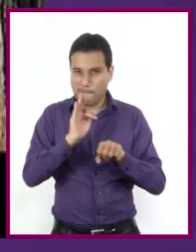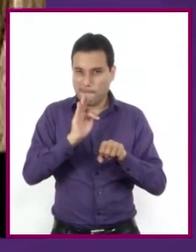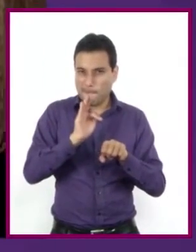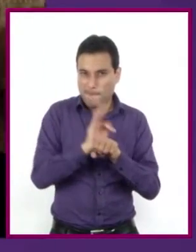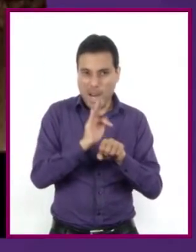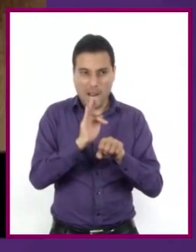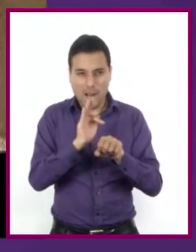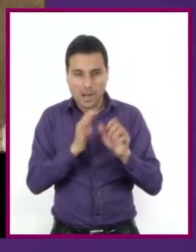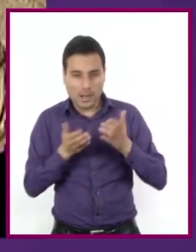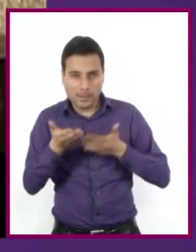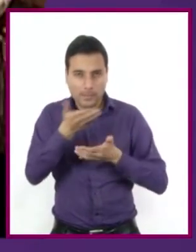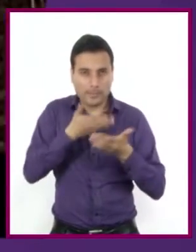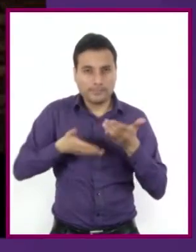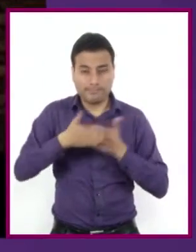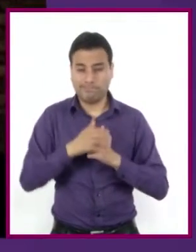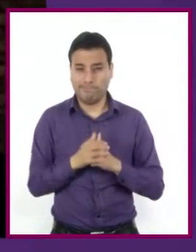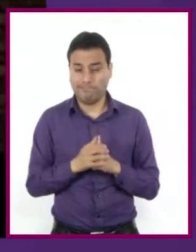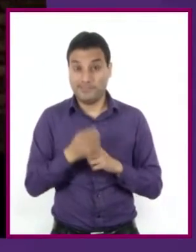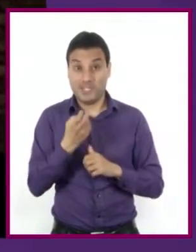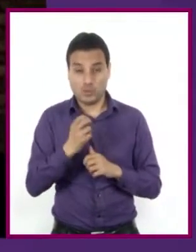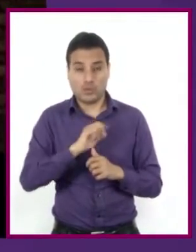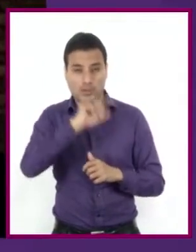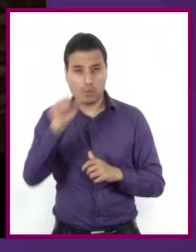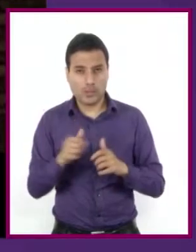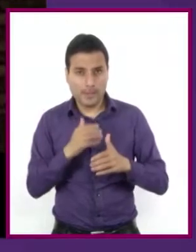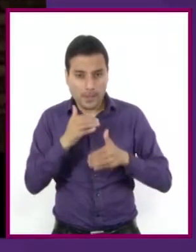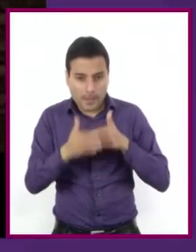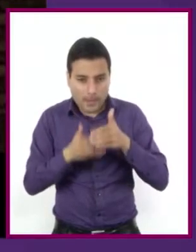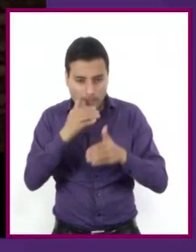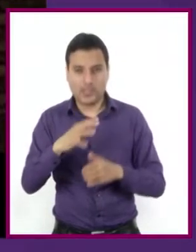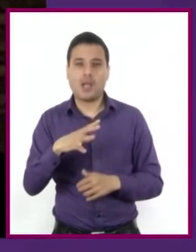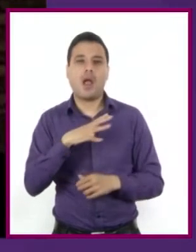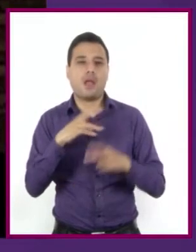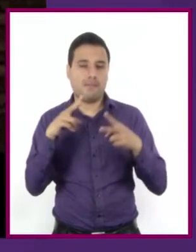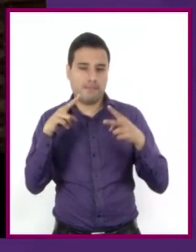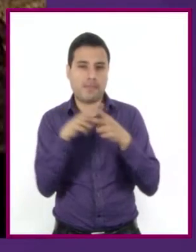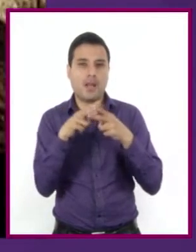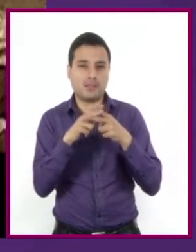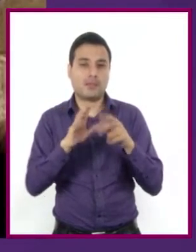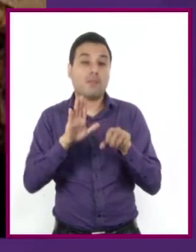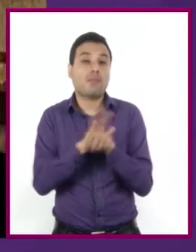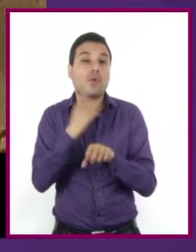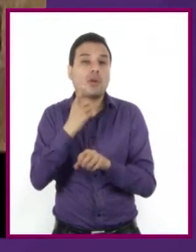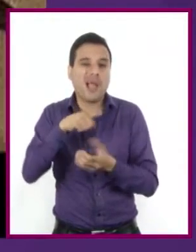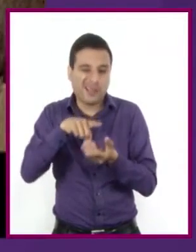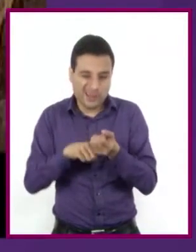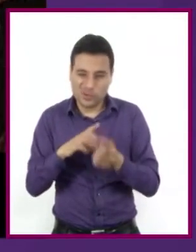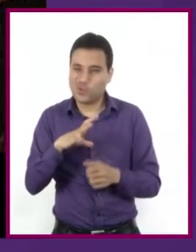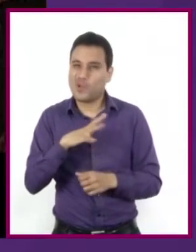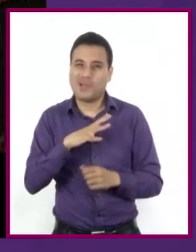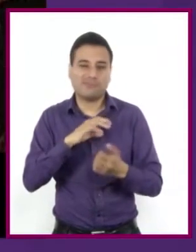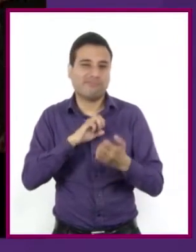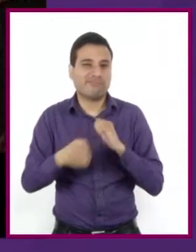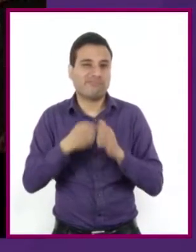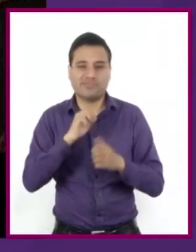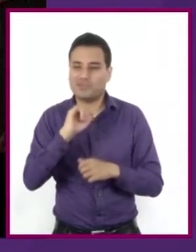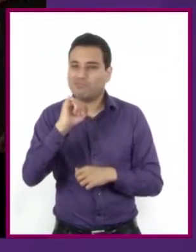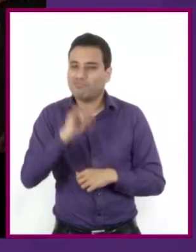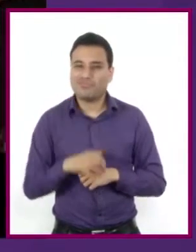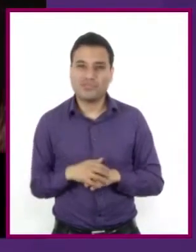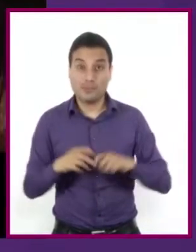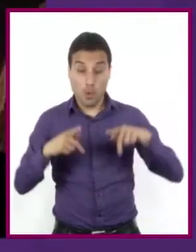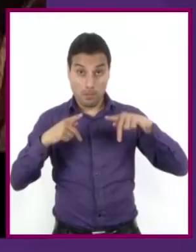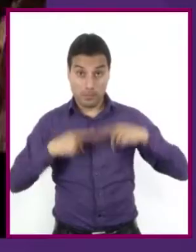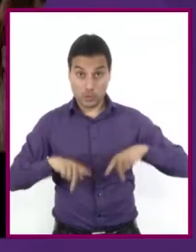Eso obviamente originaba peleas porque había rivalidades, desde luego. Pero el individuo no